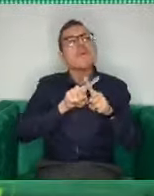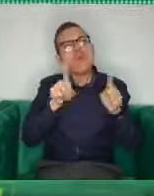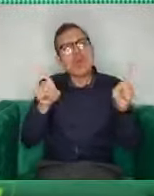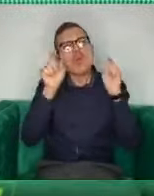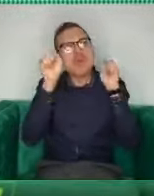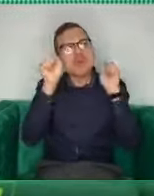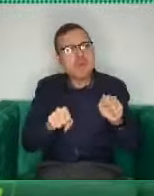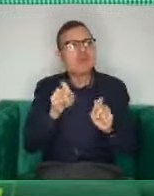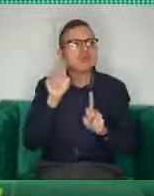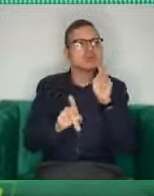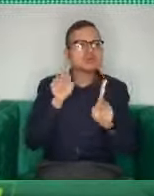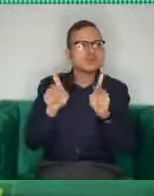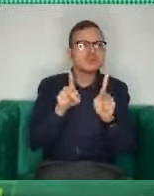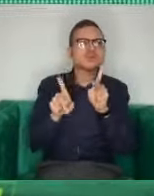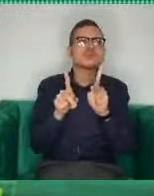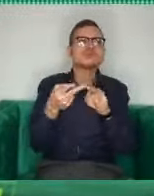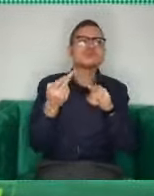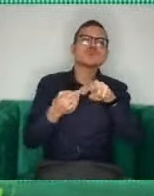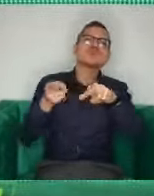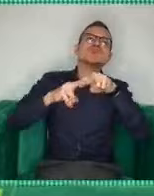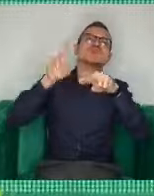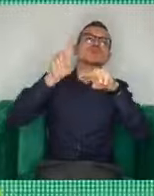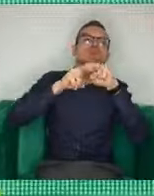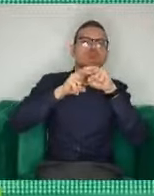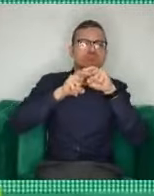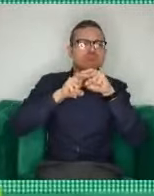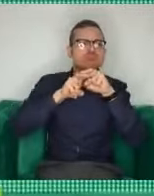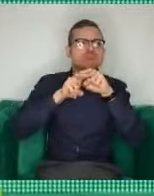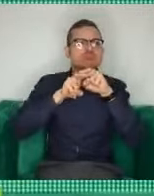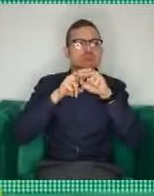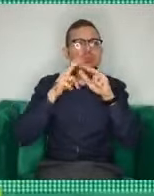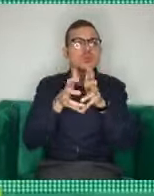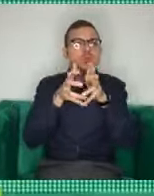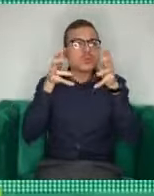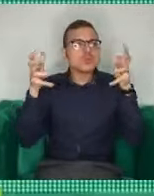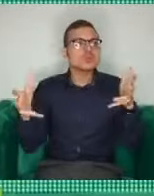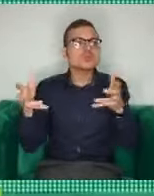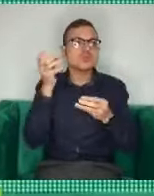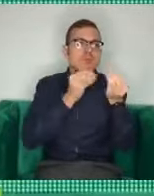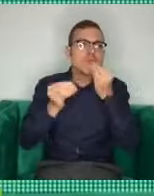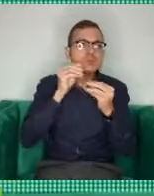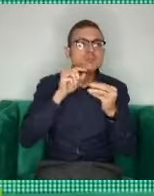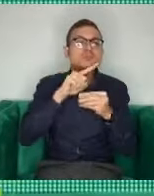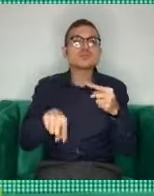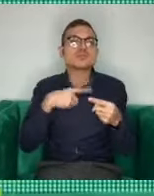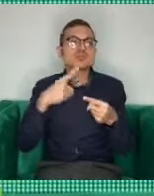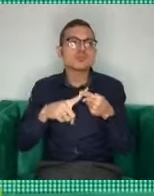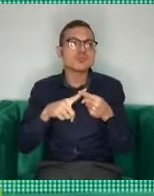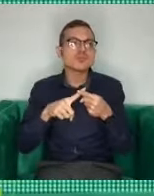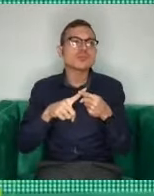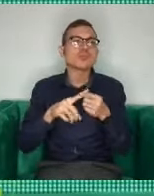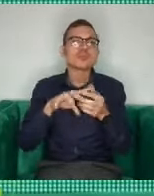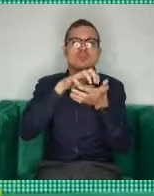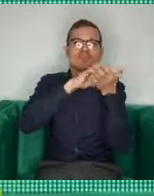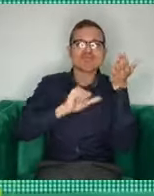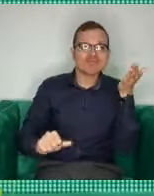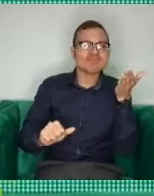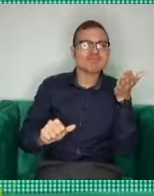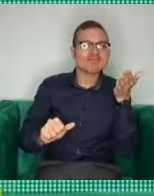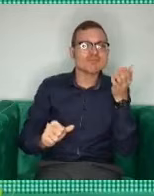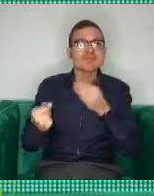están haciendo eco de que muchos alimentos, cuando se excluyen de la dieta, reciben